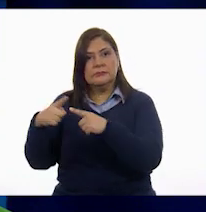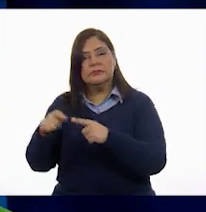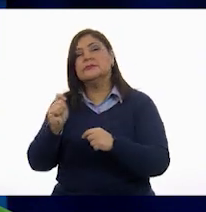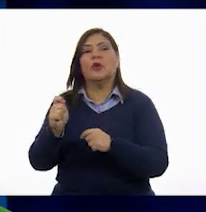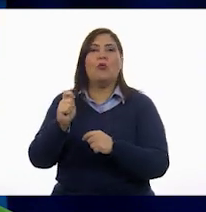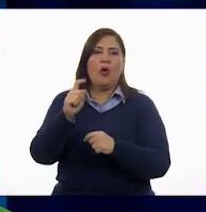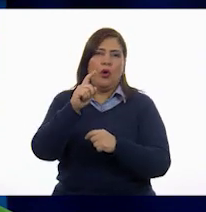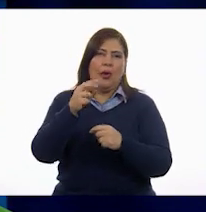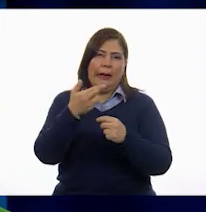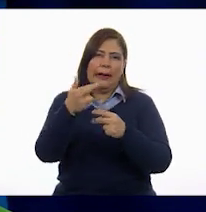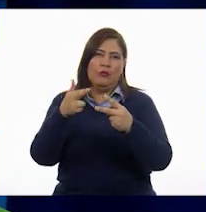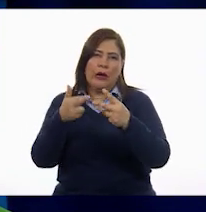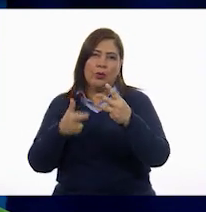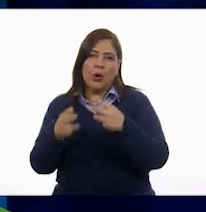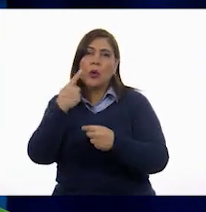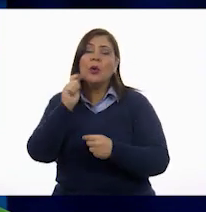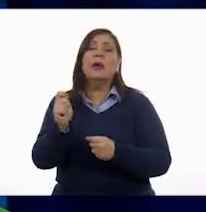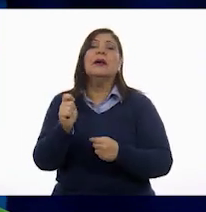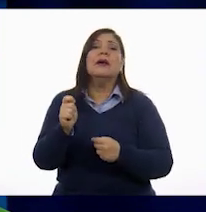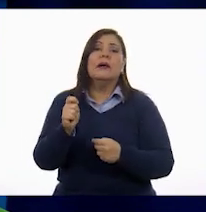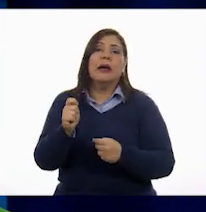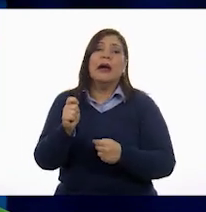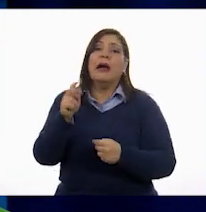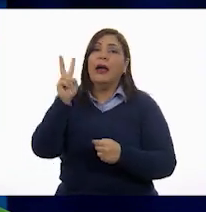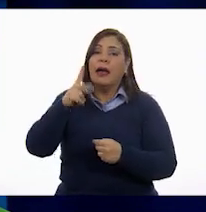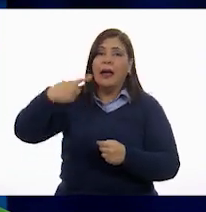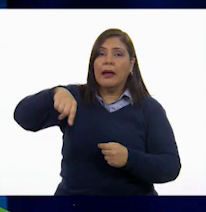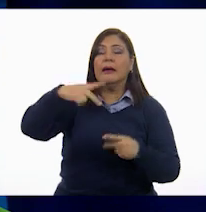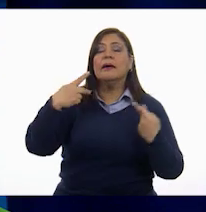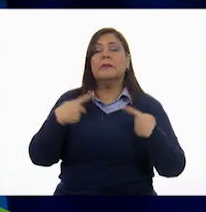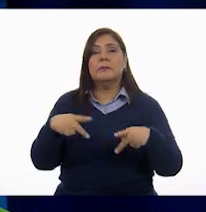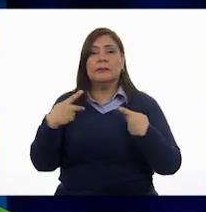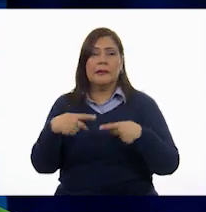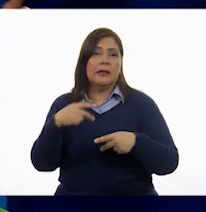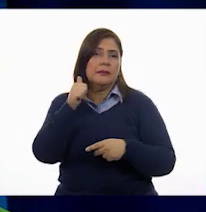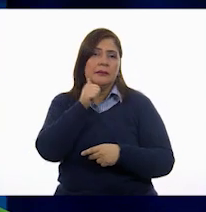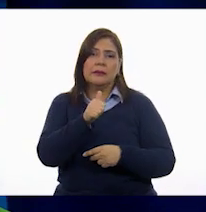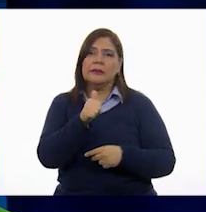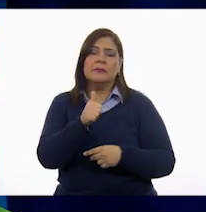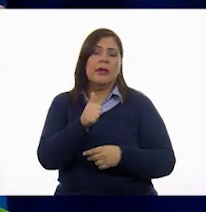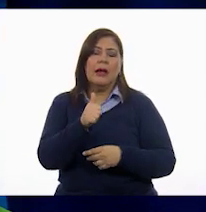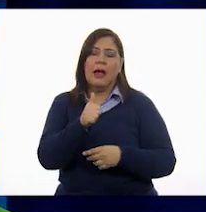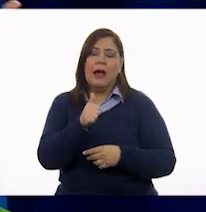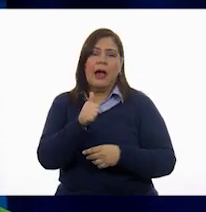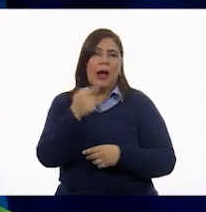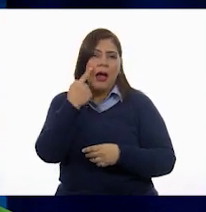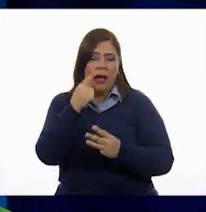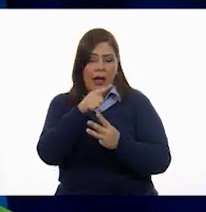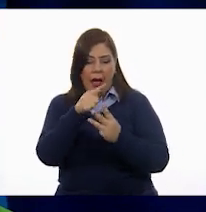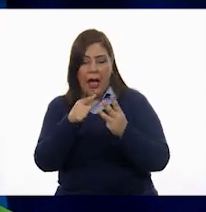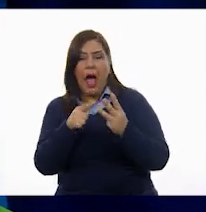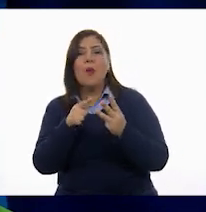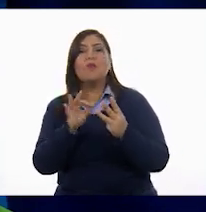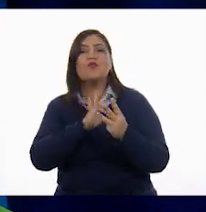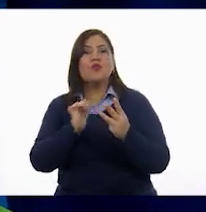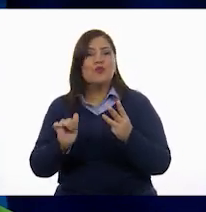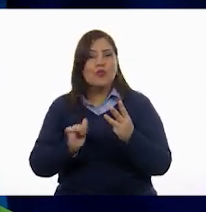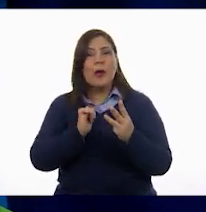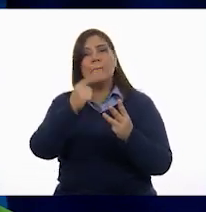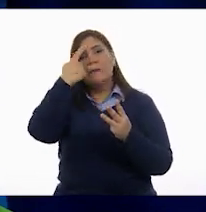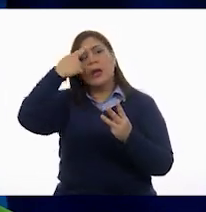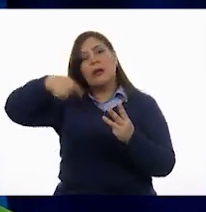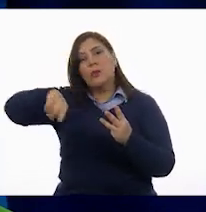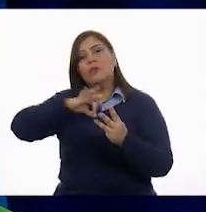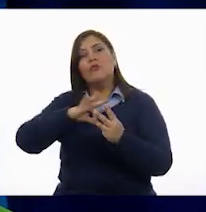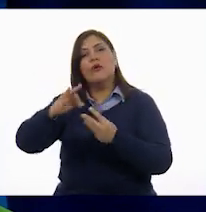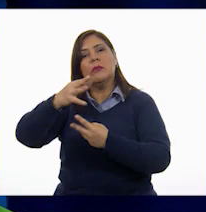agua, siempre el hombre ha tratado de favorecer su vida, su subsistencia.